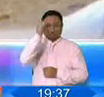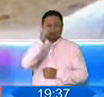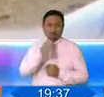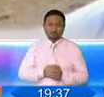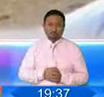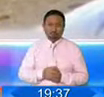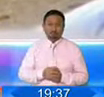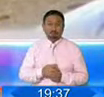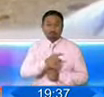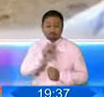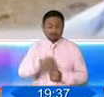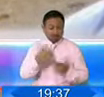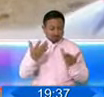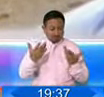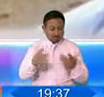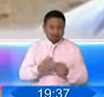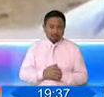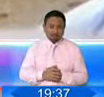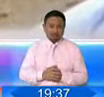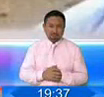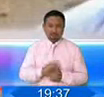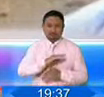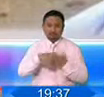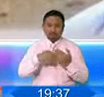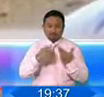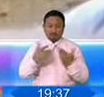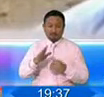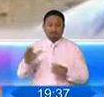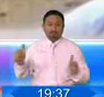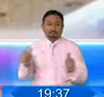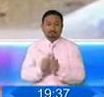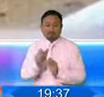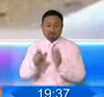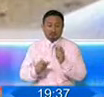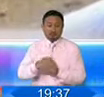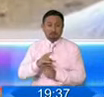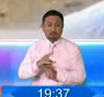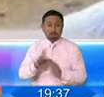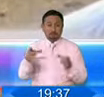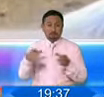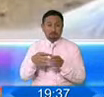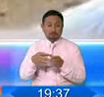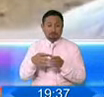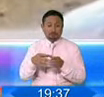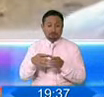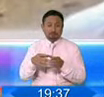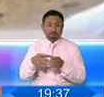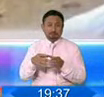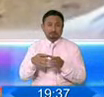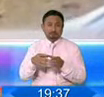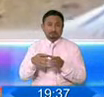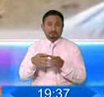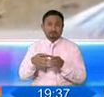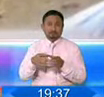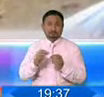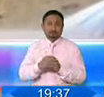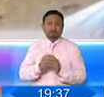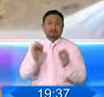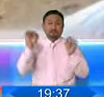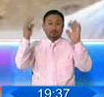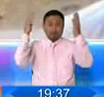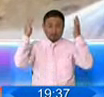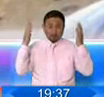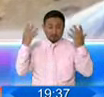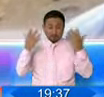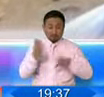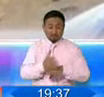que aquí estamos listos, predispuestos, preparados ya, conjuntamente con quienes formamos parte de la mesa internacional del Bosque Seco, en donde ya